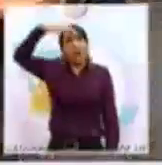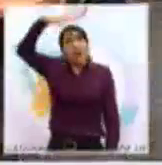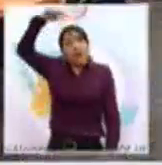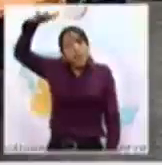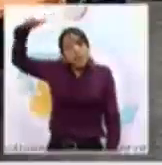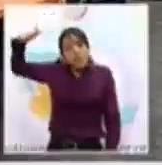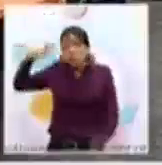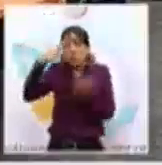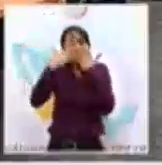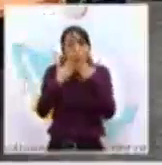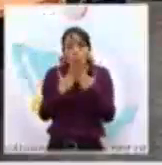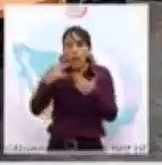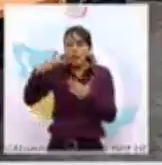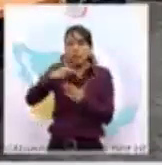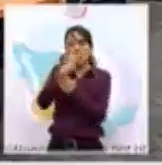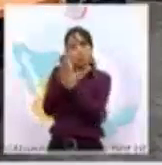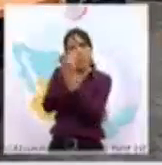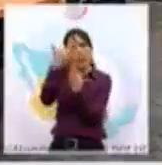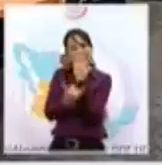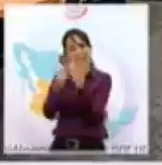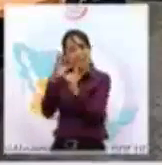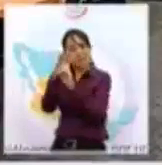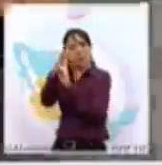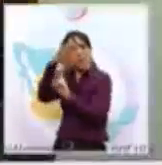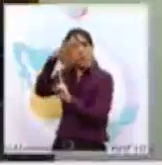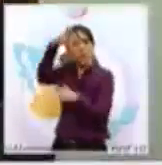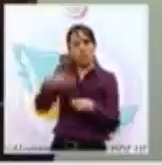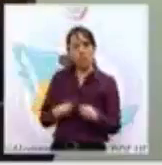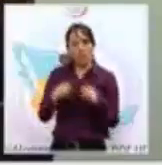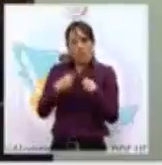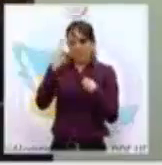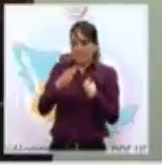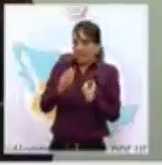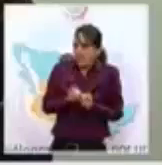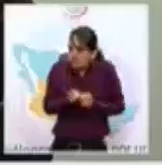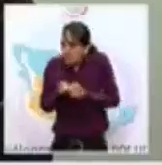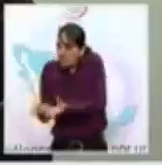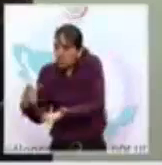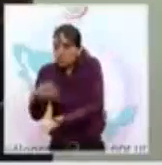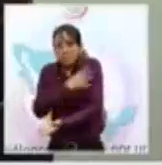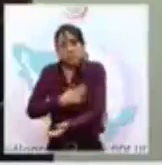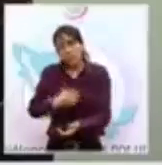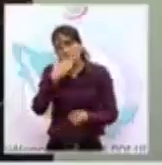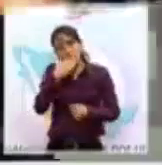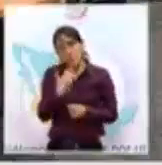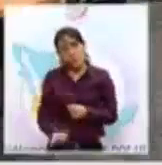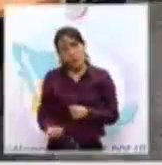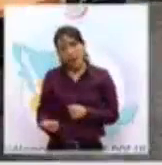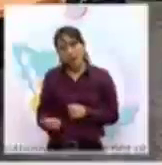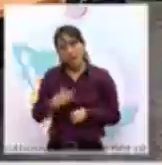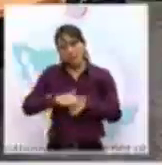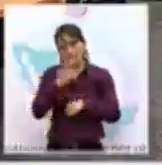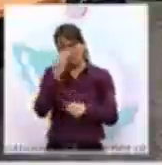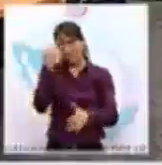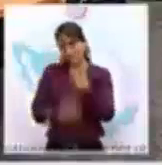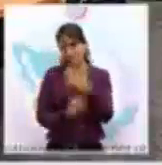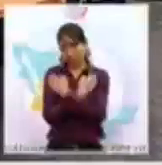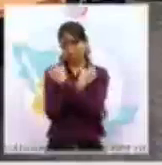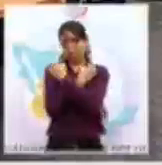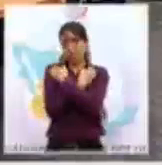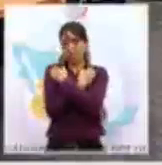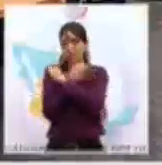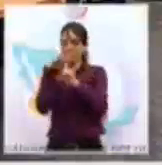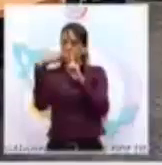ofrecerle a sus hijos, y en estas condiciones la educación y la cultura tienen que verse de manera integral, conocimientos,